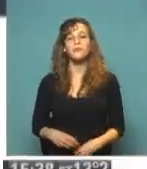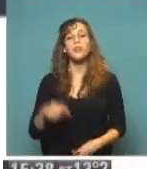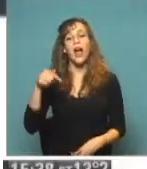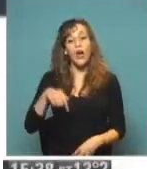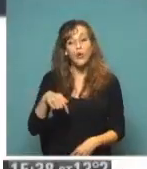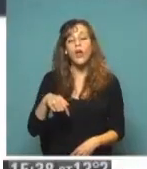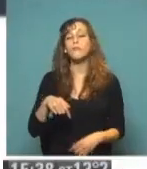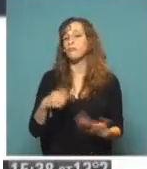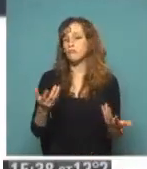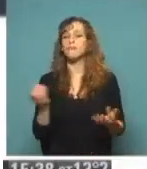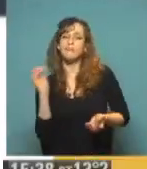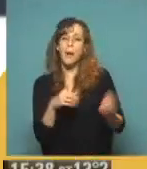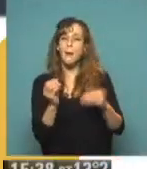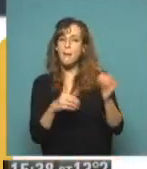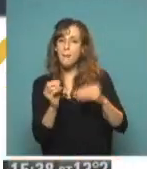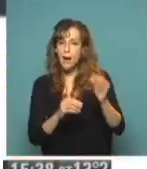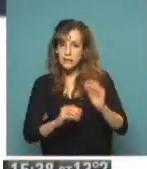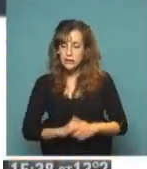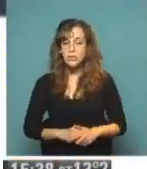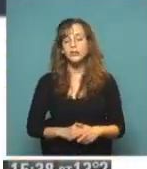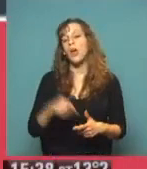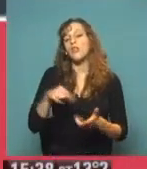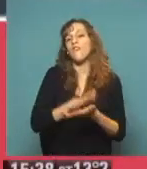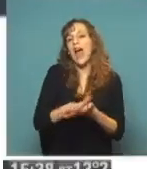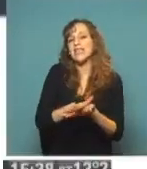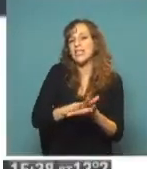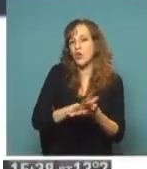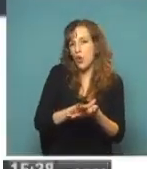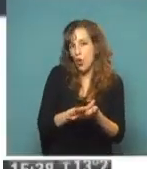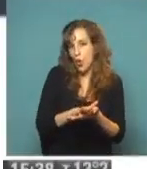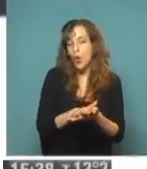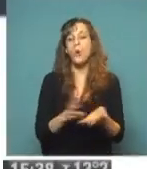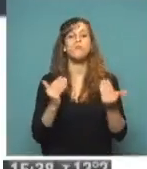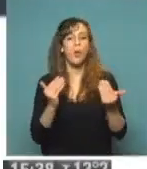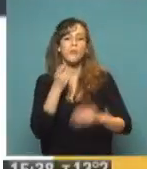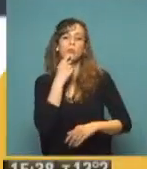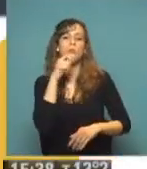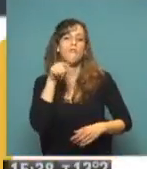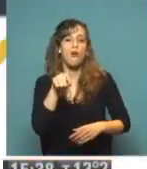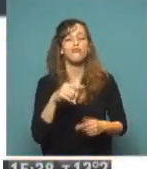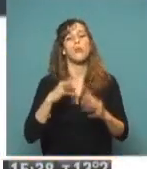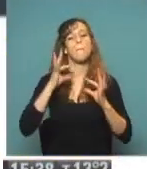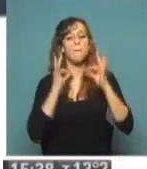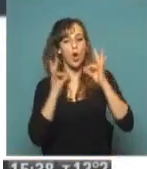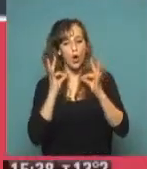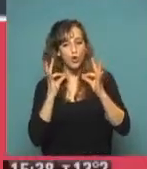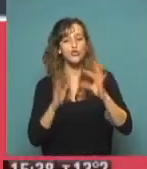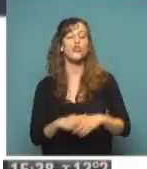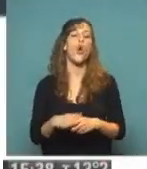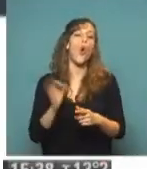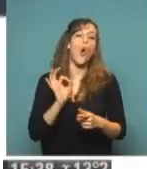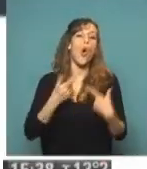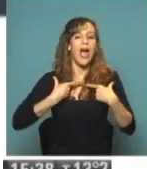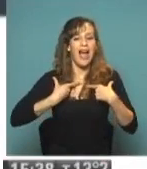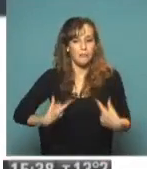decorar. Yo lo estamos haciendo medio básico, pero se le puede poner un moño o el cuello de la camisa, se le puede